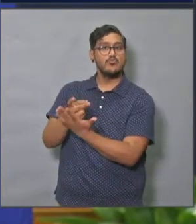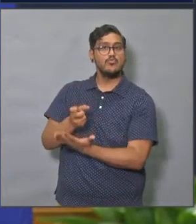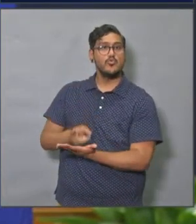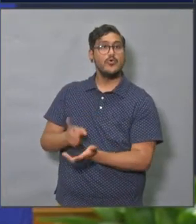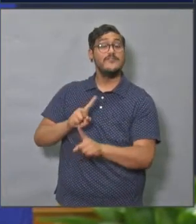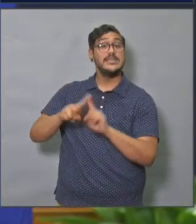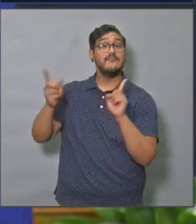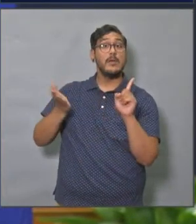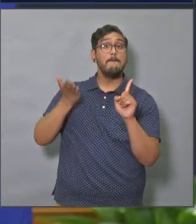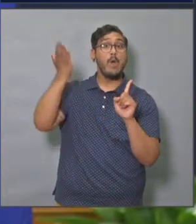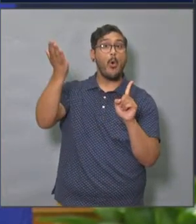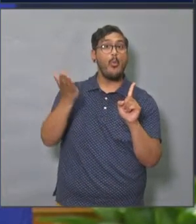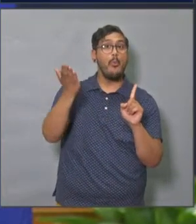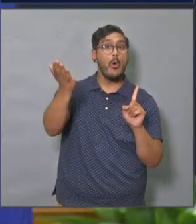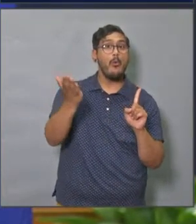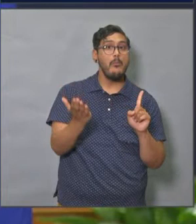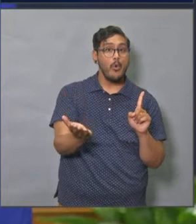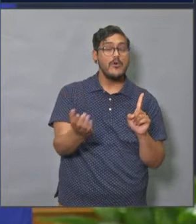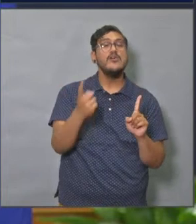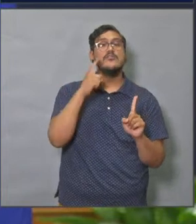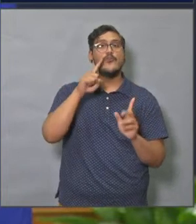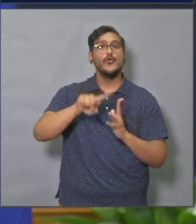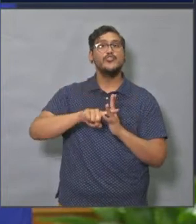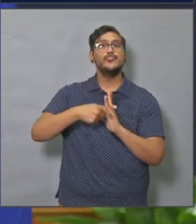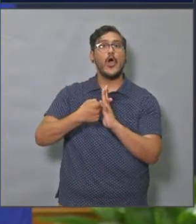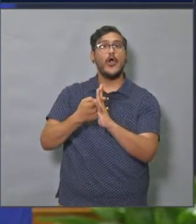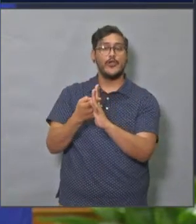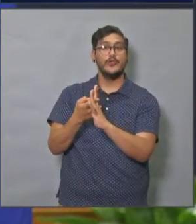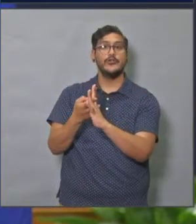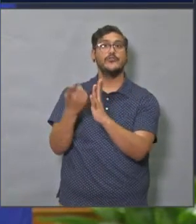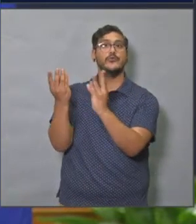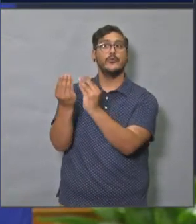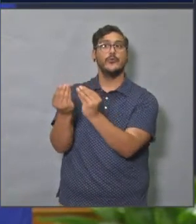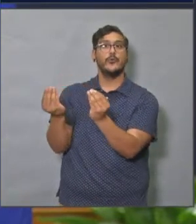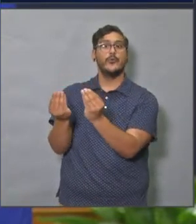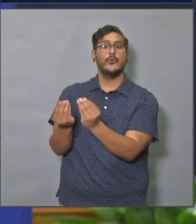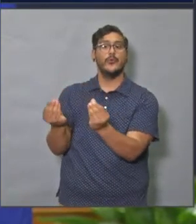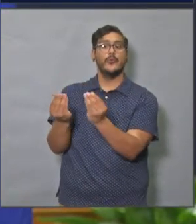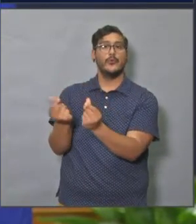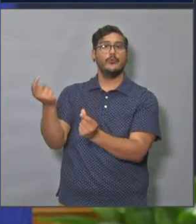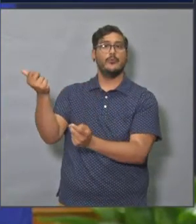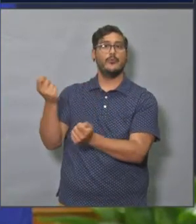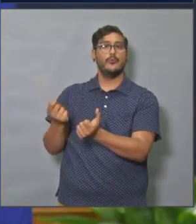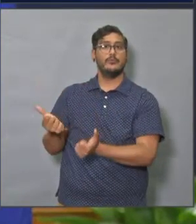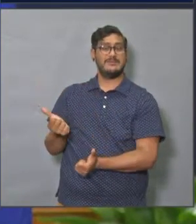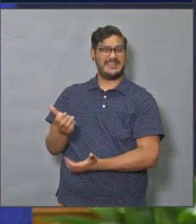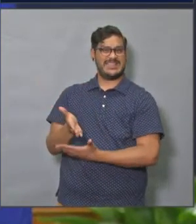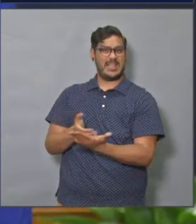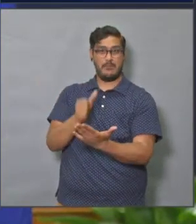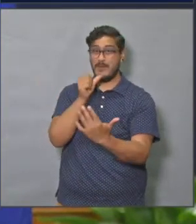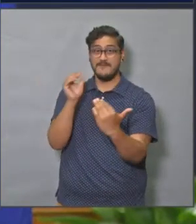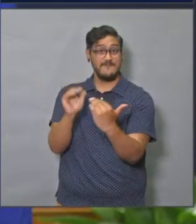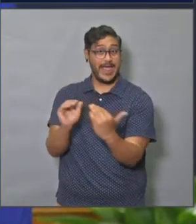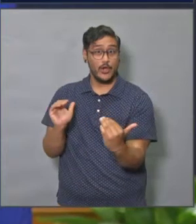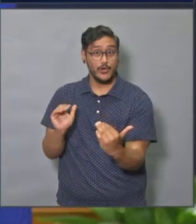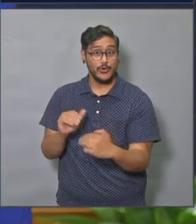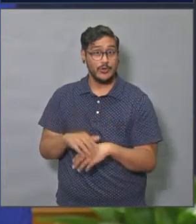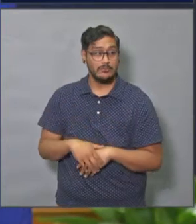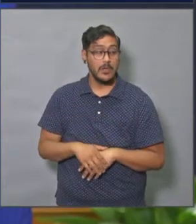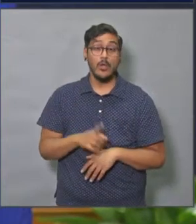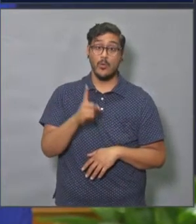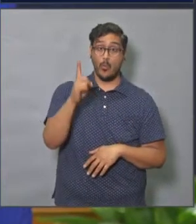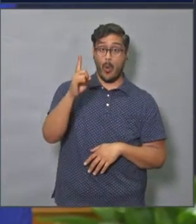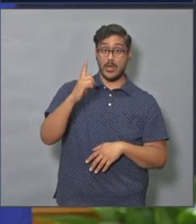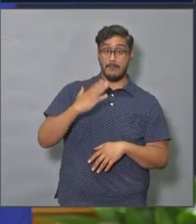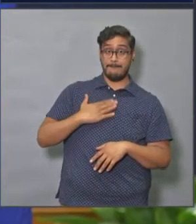de mis mociones para comenzar a eliminar algunas de estas injusticias. Una de mis